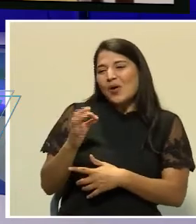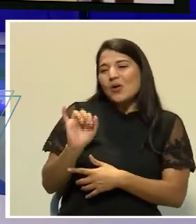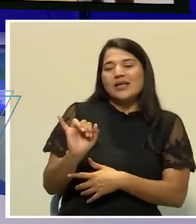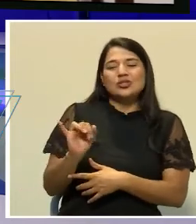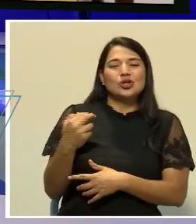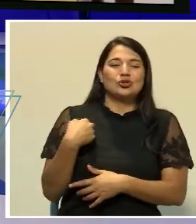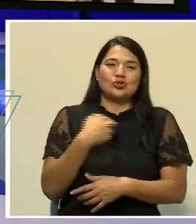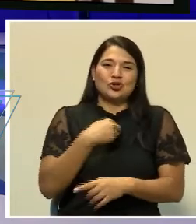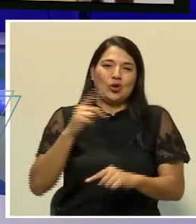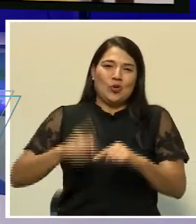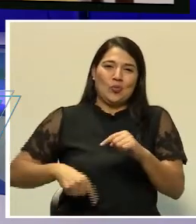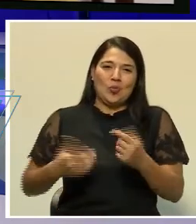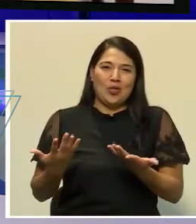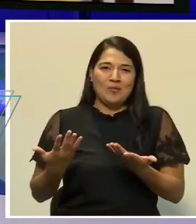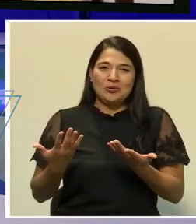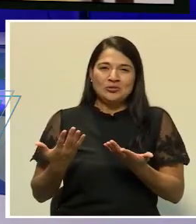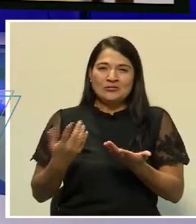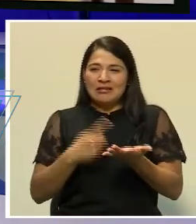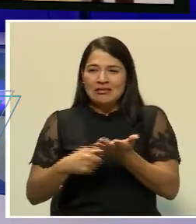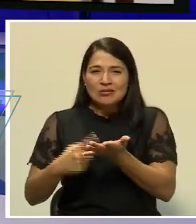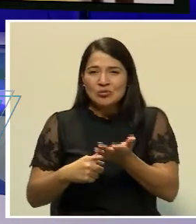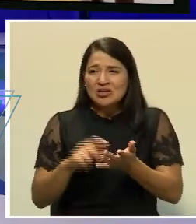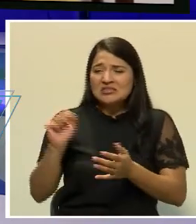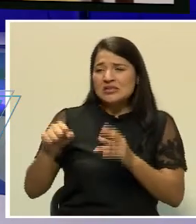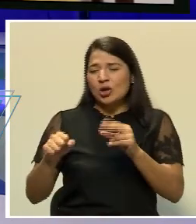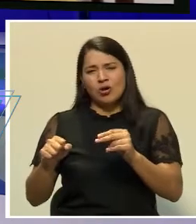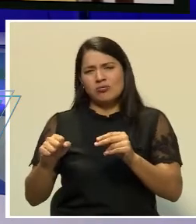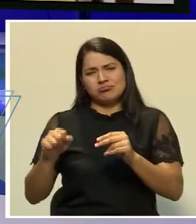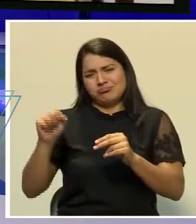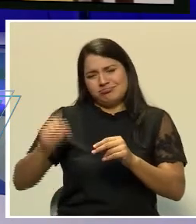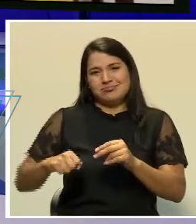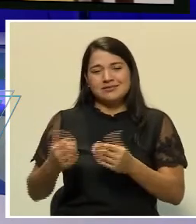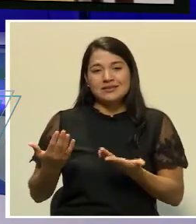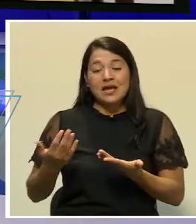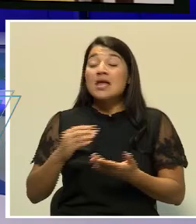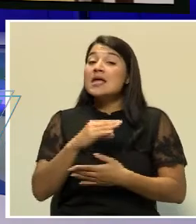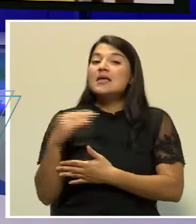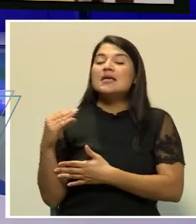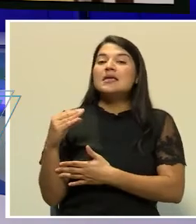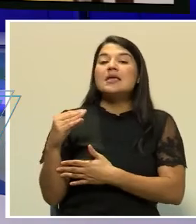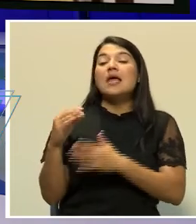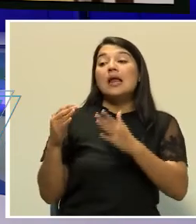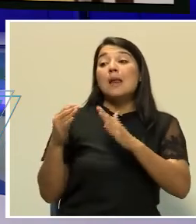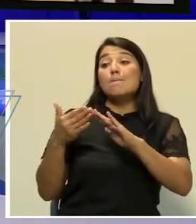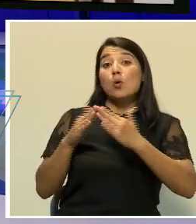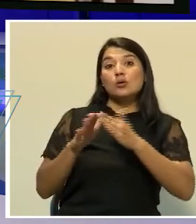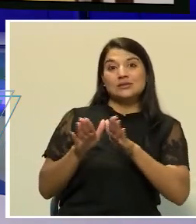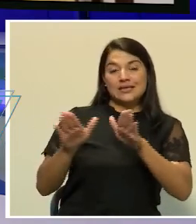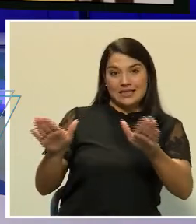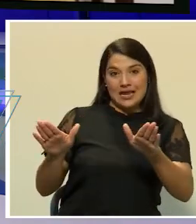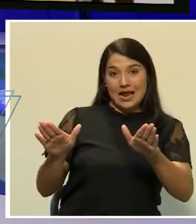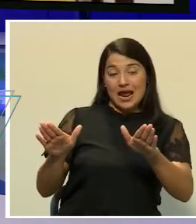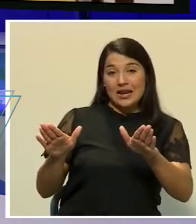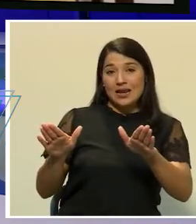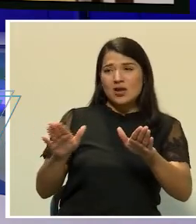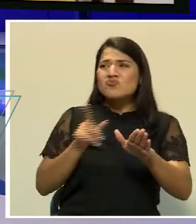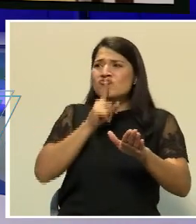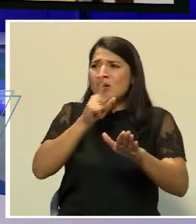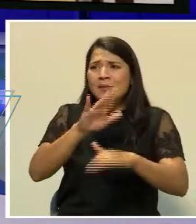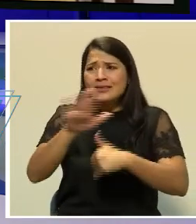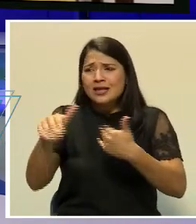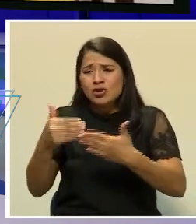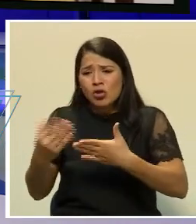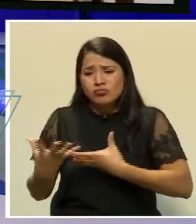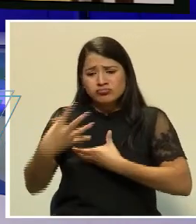podemos como delimitarlo, y el papel que juega en la población general, que realmente todos somos consumidores de